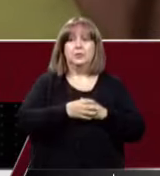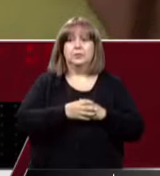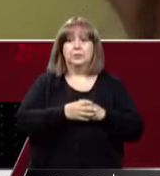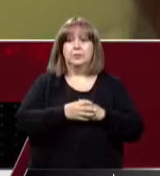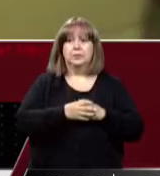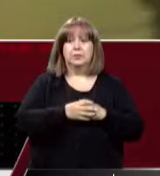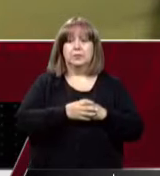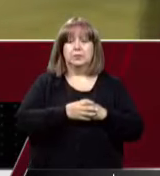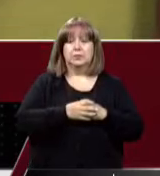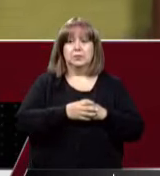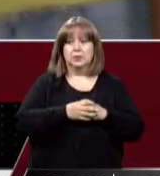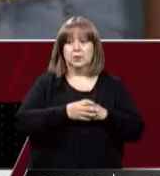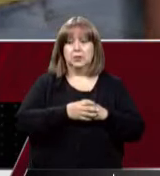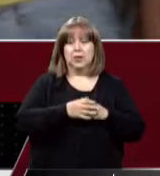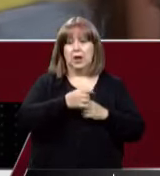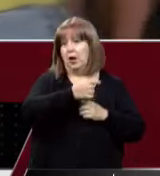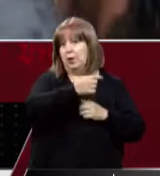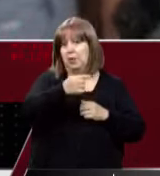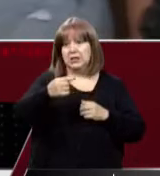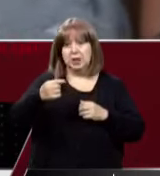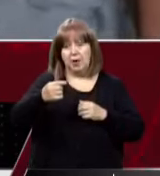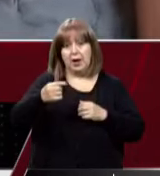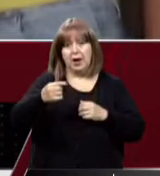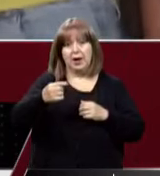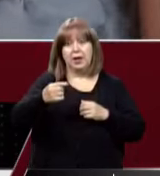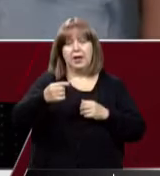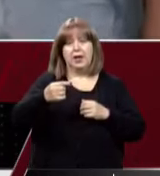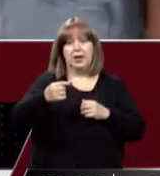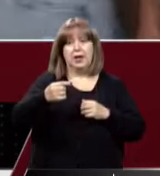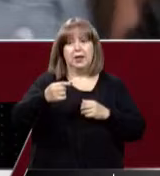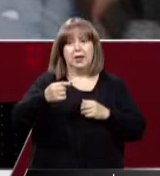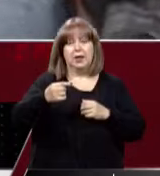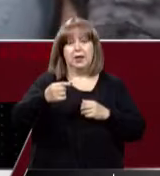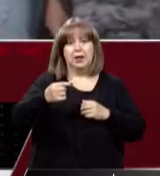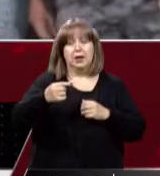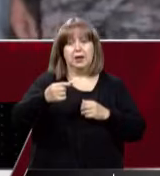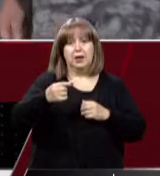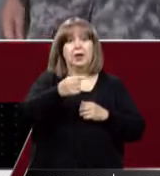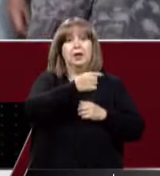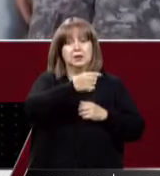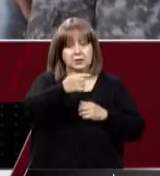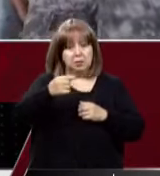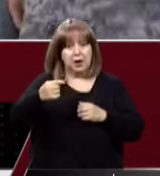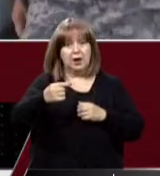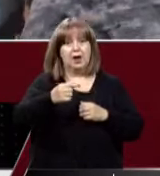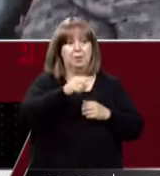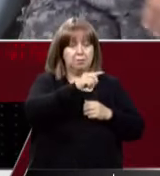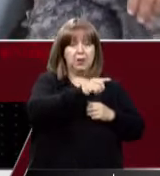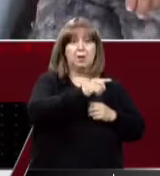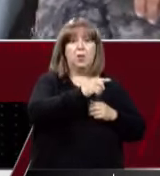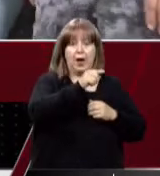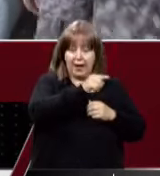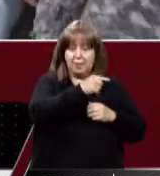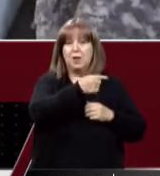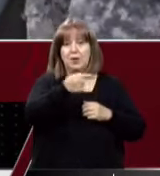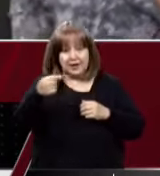La primera semana de vacaciones. O sea, estuvo la primera semana y bueno, y él fallece. El 12. En el curso de esa semana que estuvo con él. Silvia,